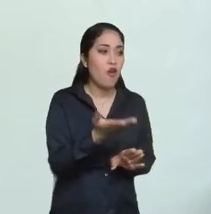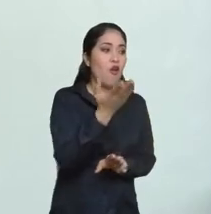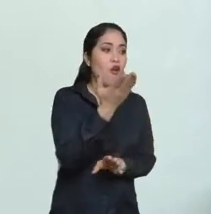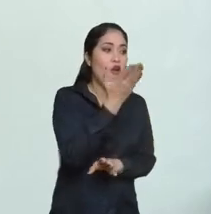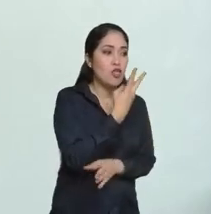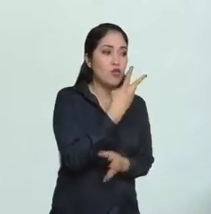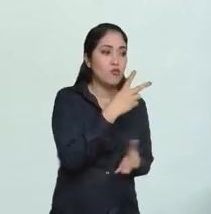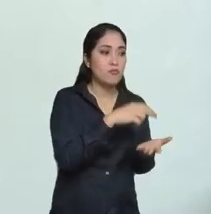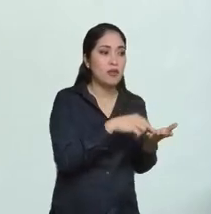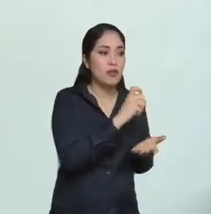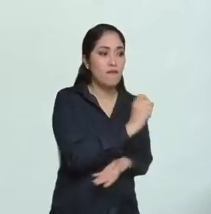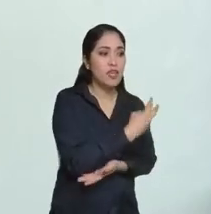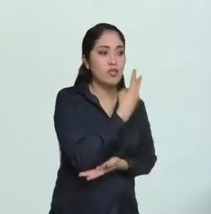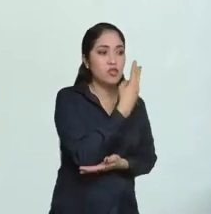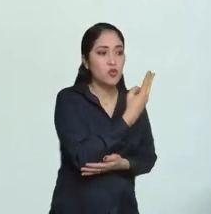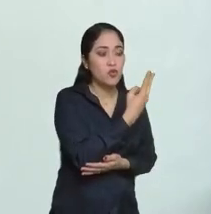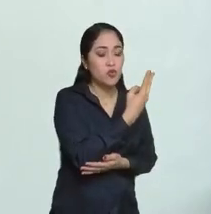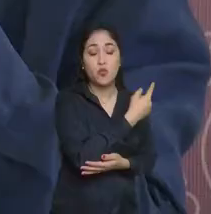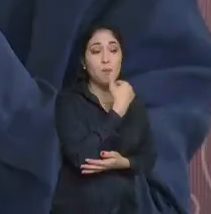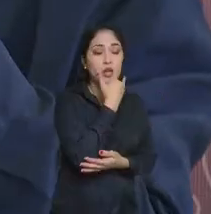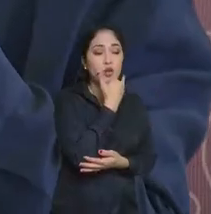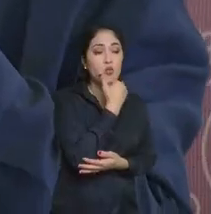y feminicidios. En